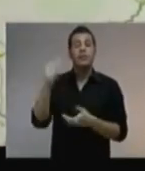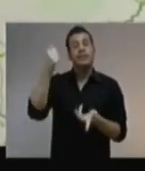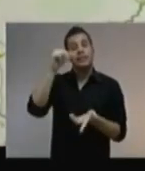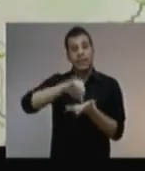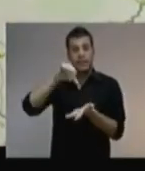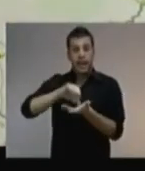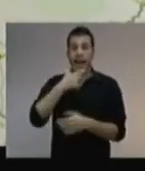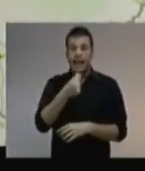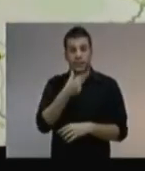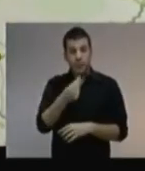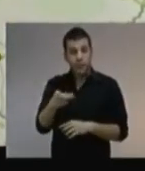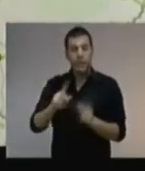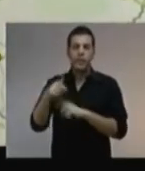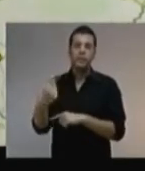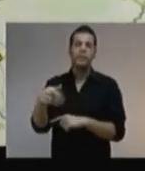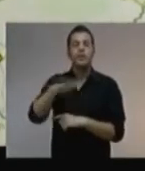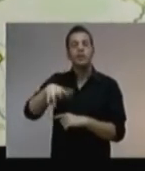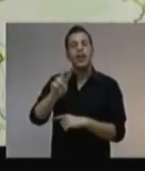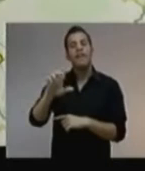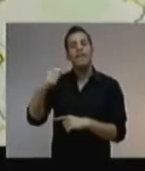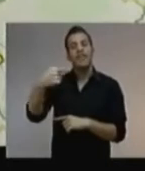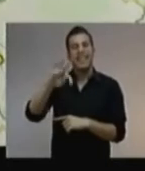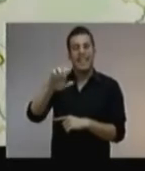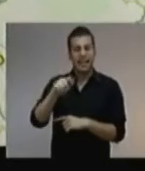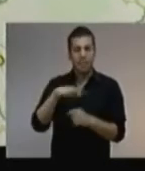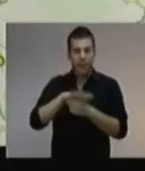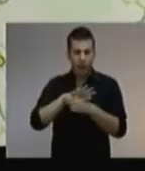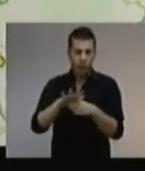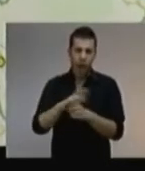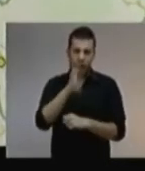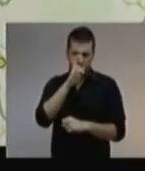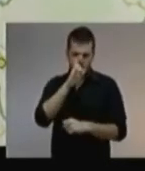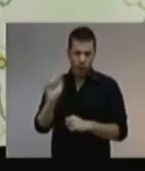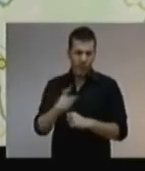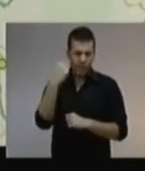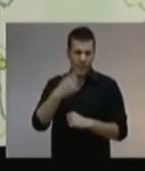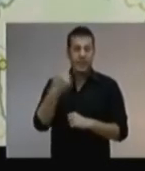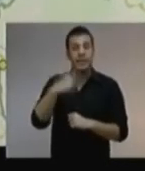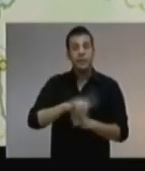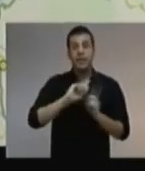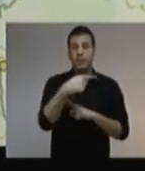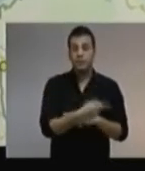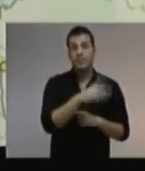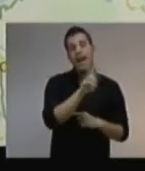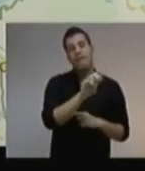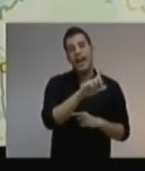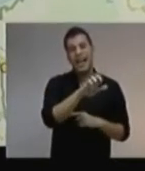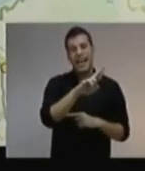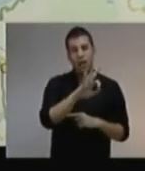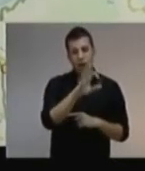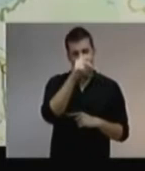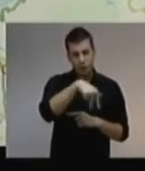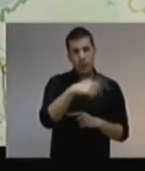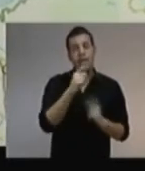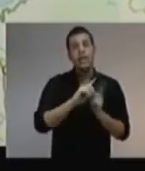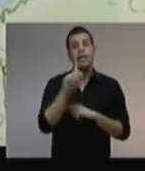de la isla, Las Palmas de Gran Canaria, y damos una vuelta por Vegueta, el más antiguo de sus barrios. Desde allí conducimos hasta Cenobio de Valerón y nos